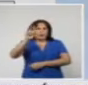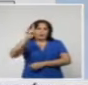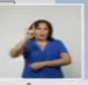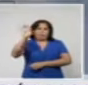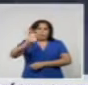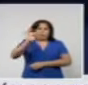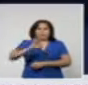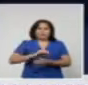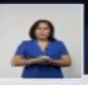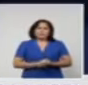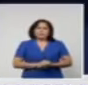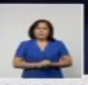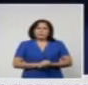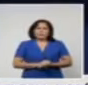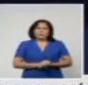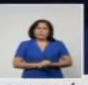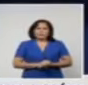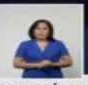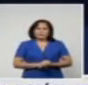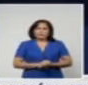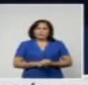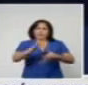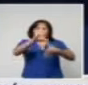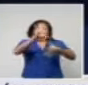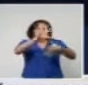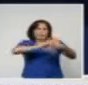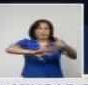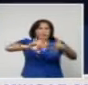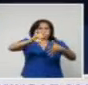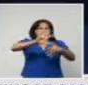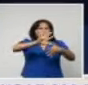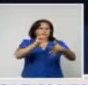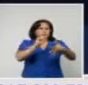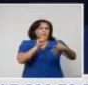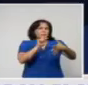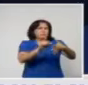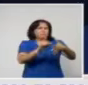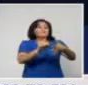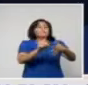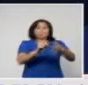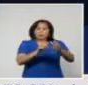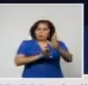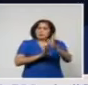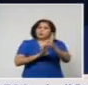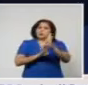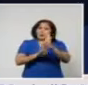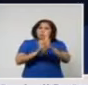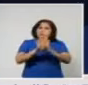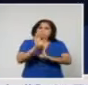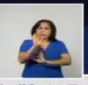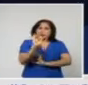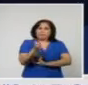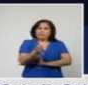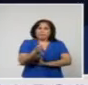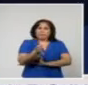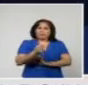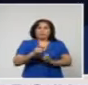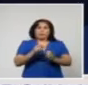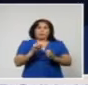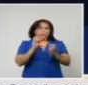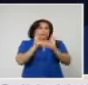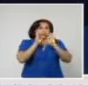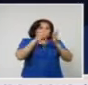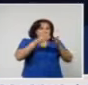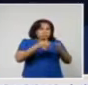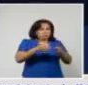3,79%. La región de las Américas, que sigue siendo el epicentro de la pandemia desde